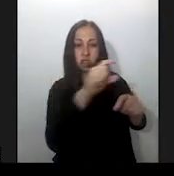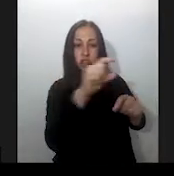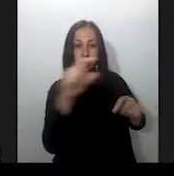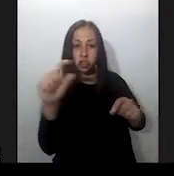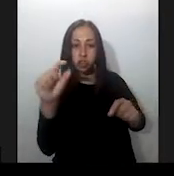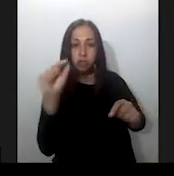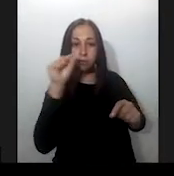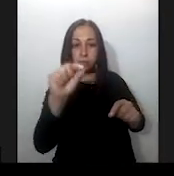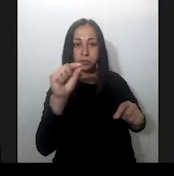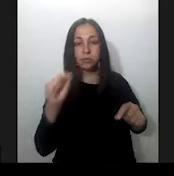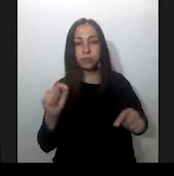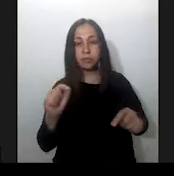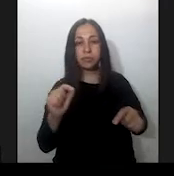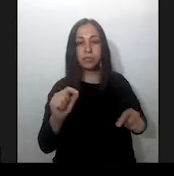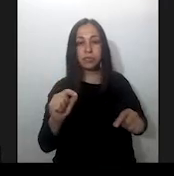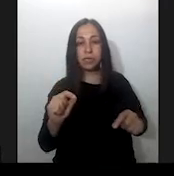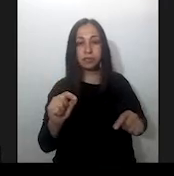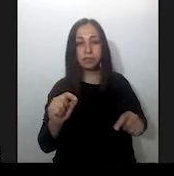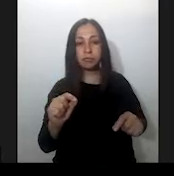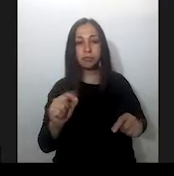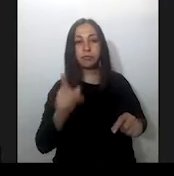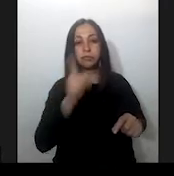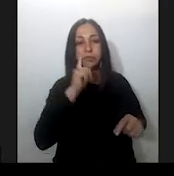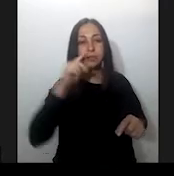podemos insertar también una fila.